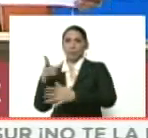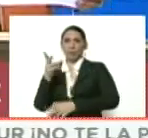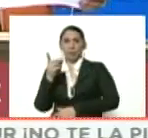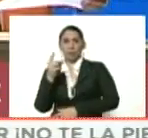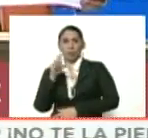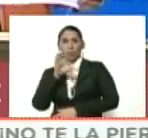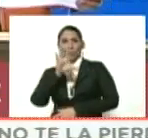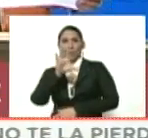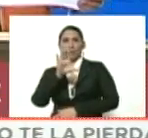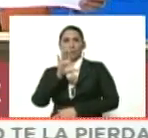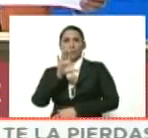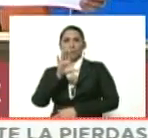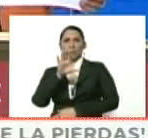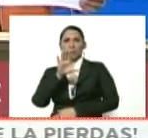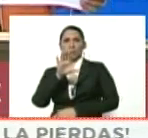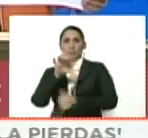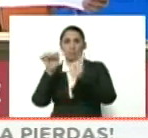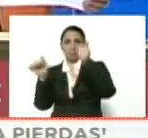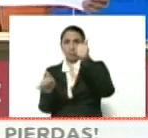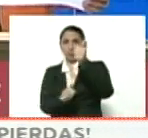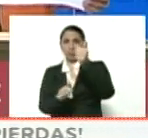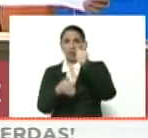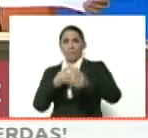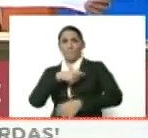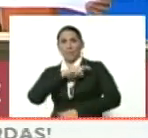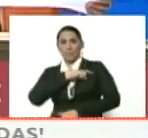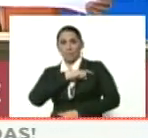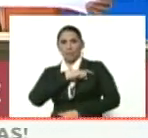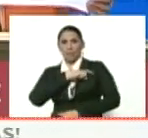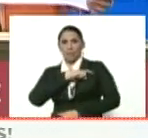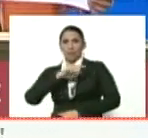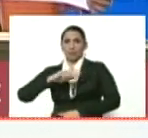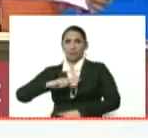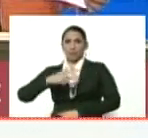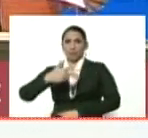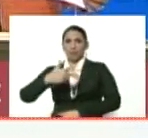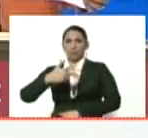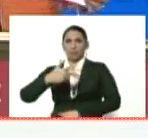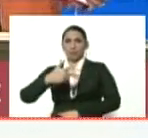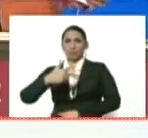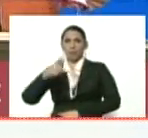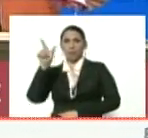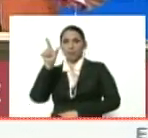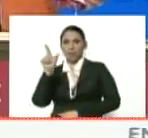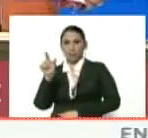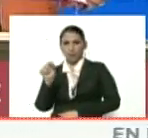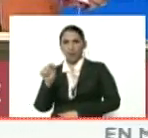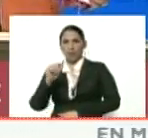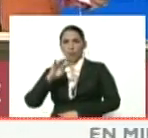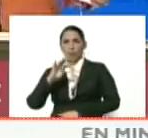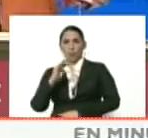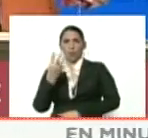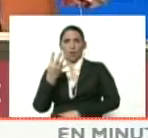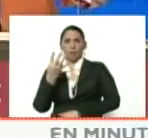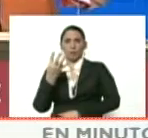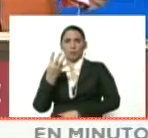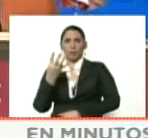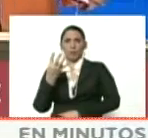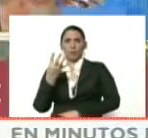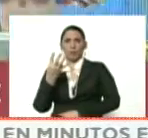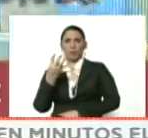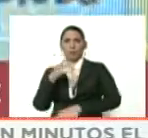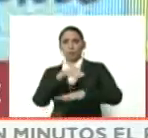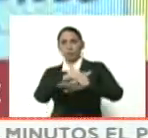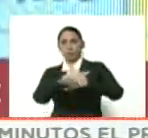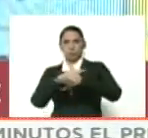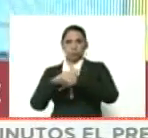país que le sigue es España, en tercer lugar está Italia, en el cuarto lugar está Reino